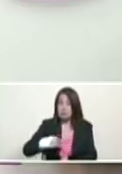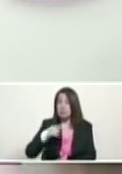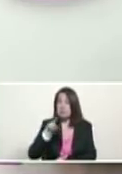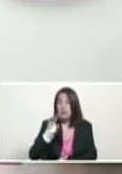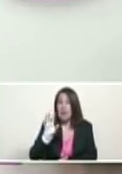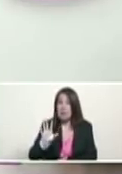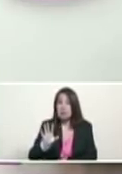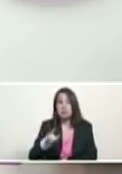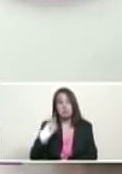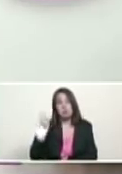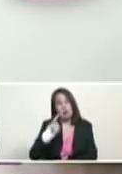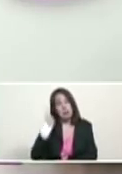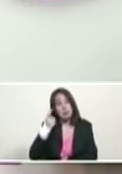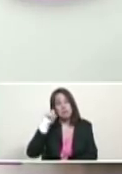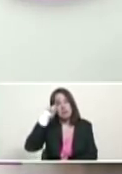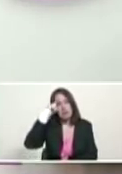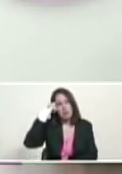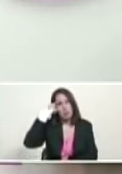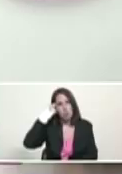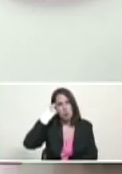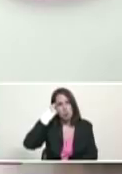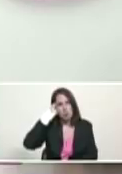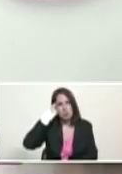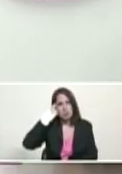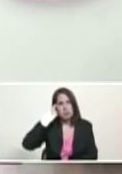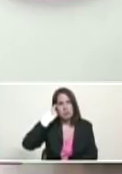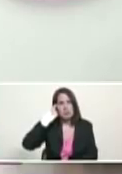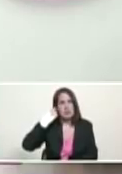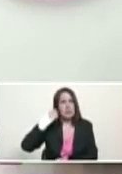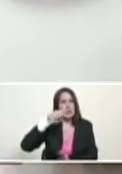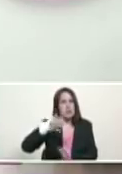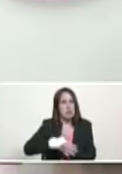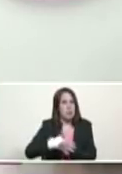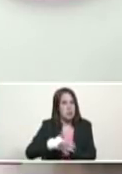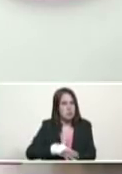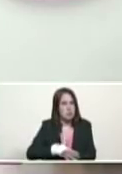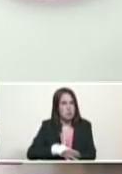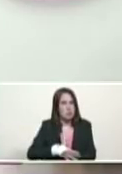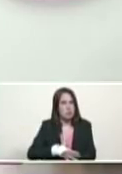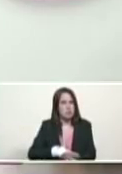Solamente les recuerdo lo que ha sido